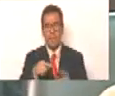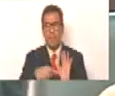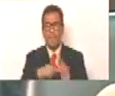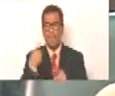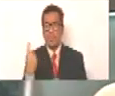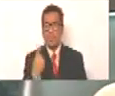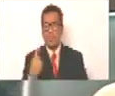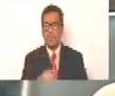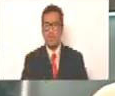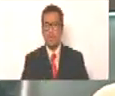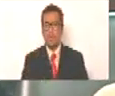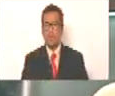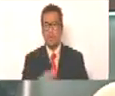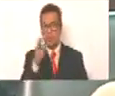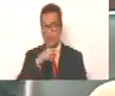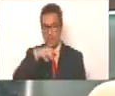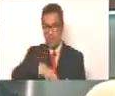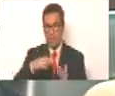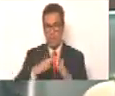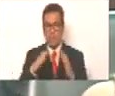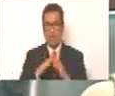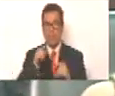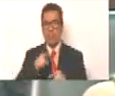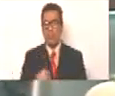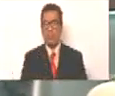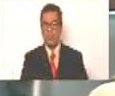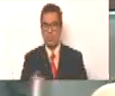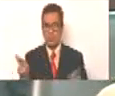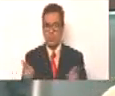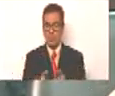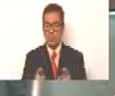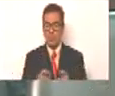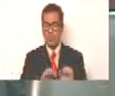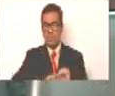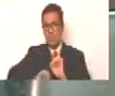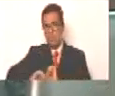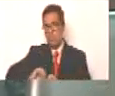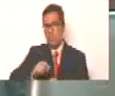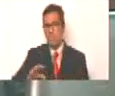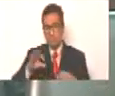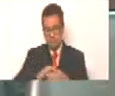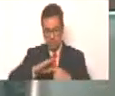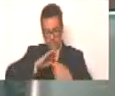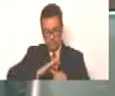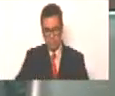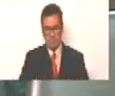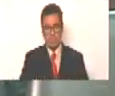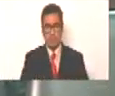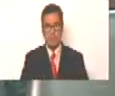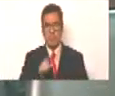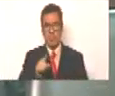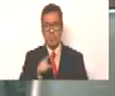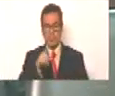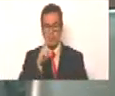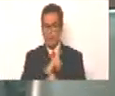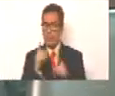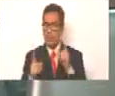la esfera del hogar, siendo este un reducto excluyente que ata y comprime. Esta distorsión ha llegado a